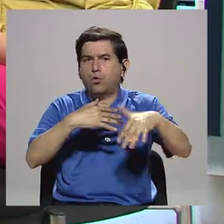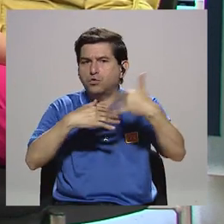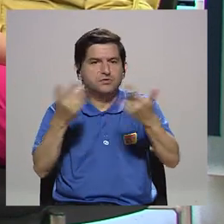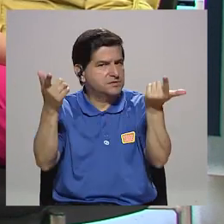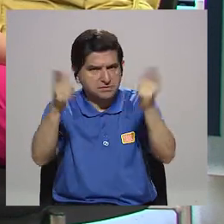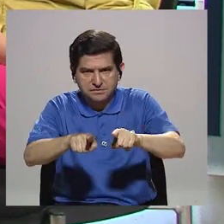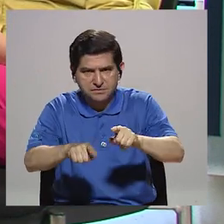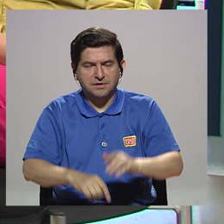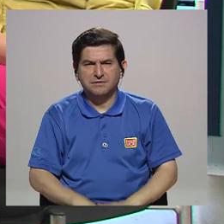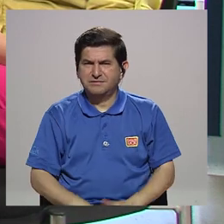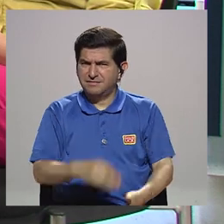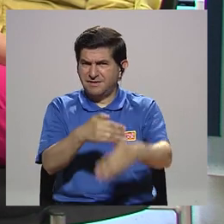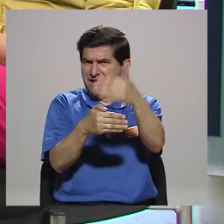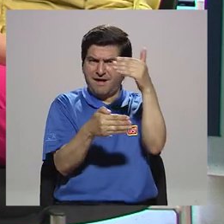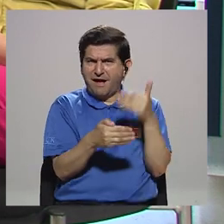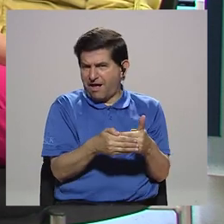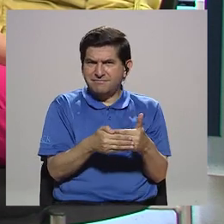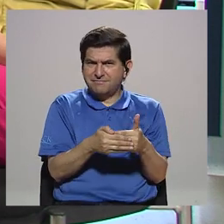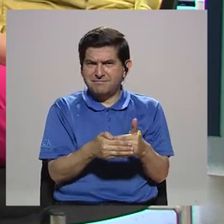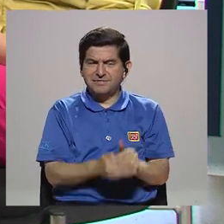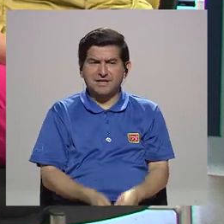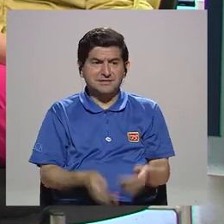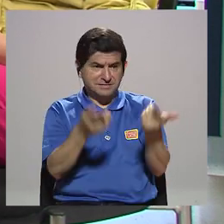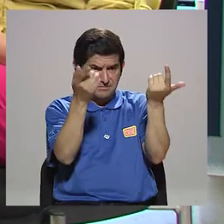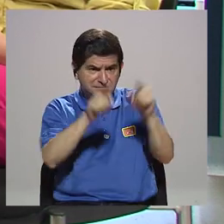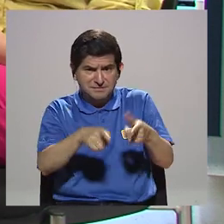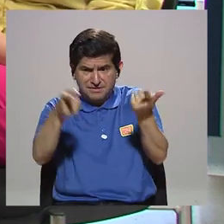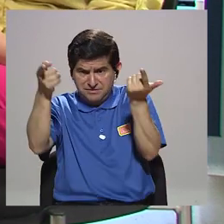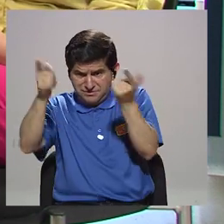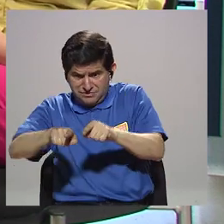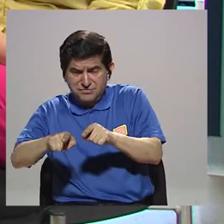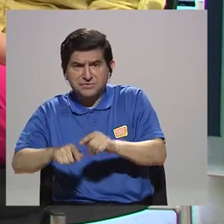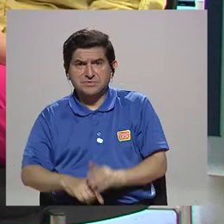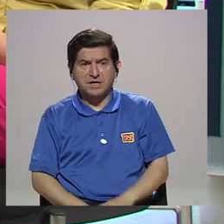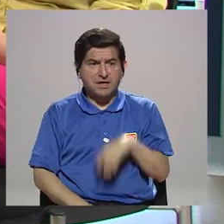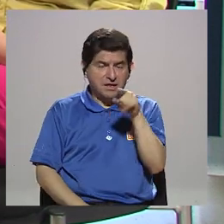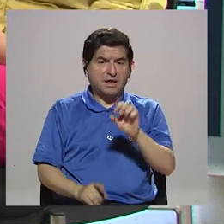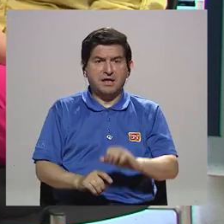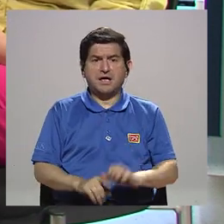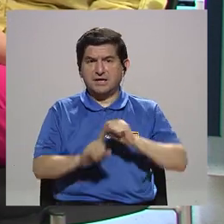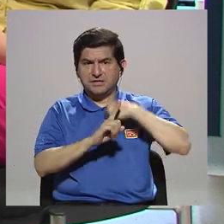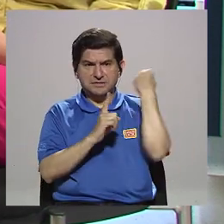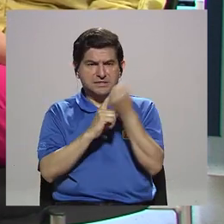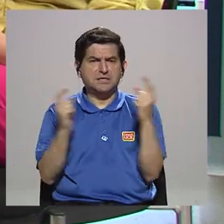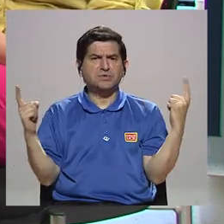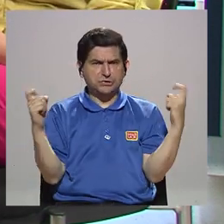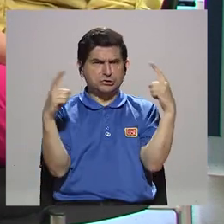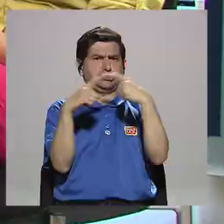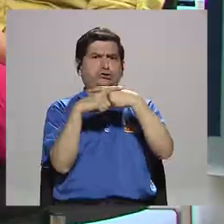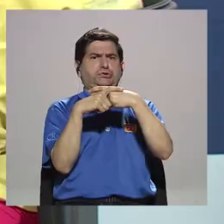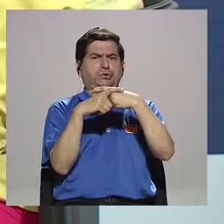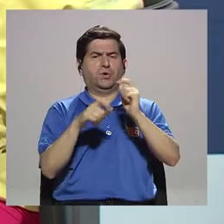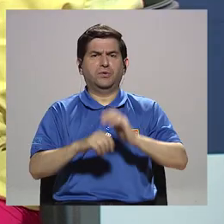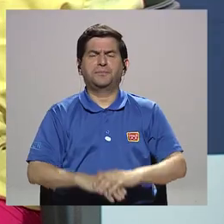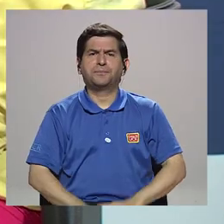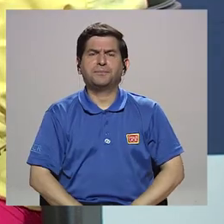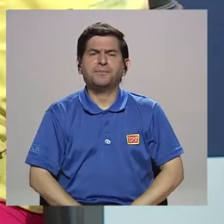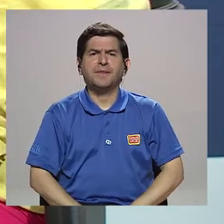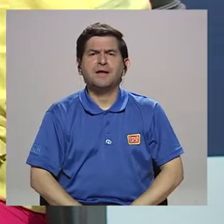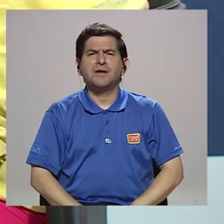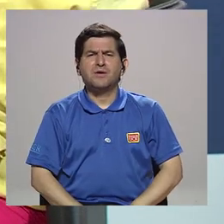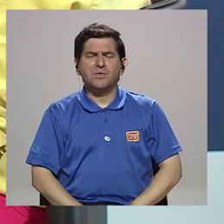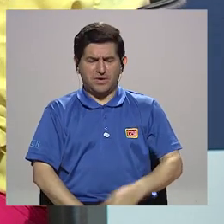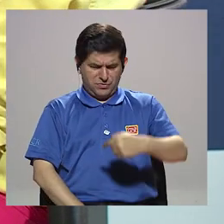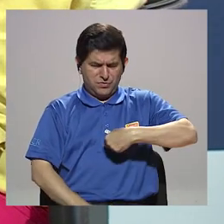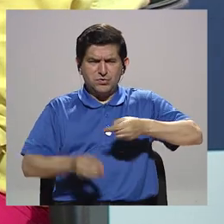tal sangrados. Vez, okay. Y antes de que se den esas factores, esas cosas más complicadas,